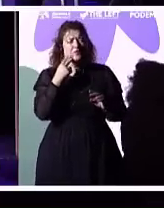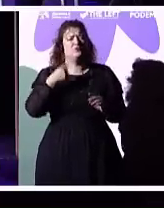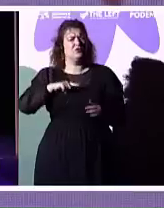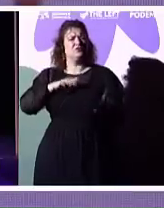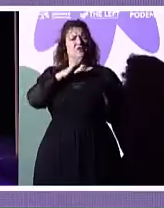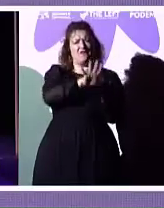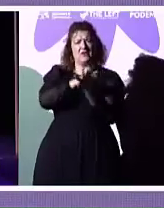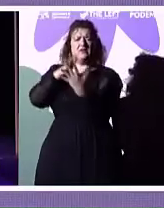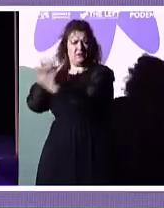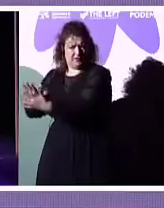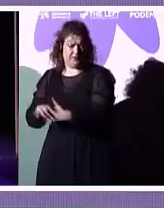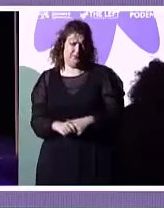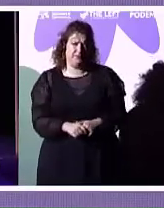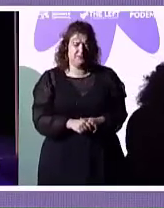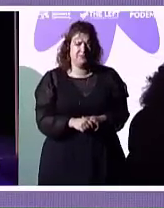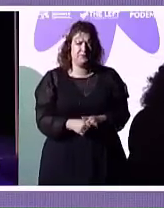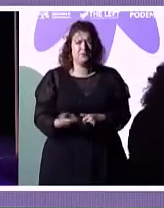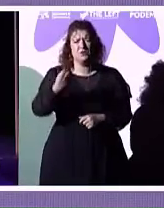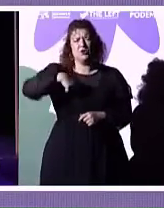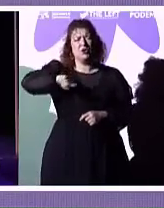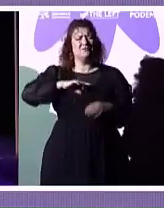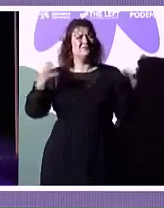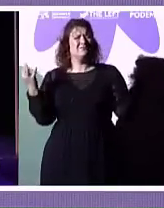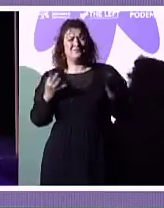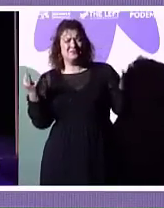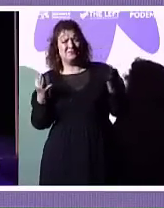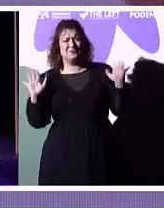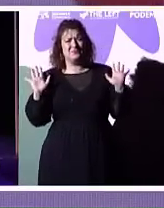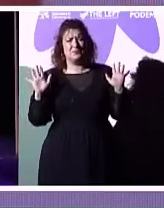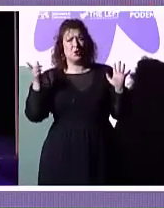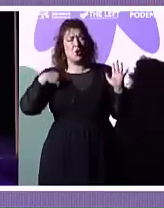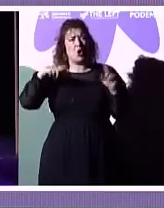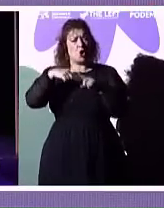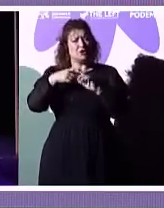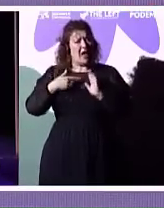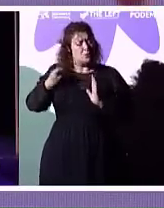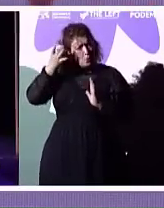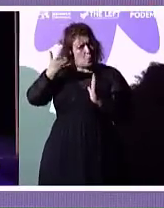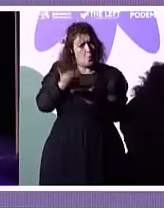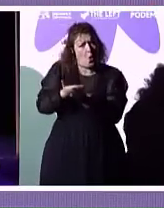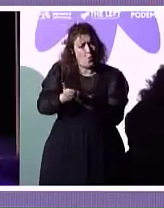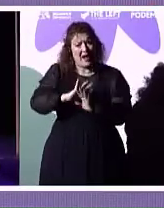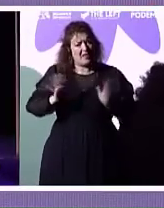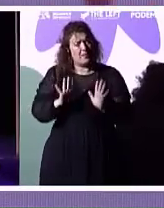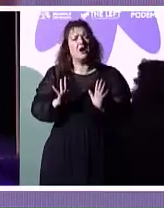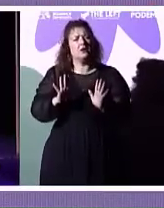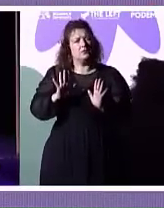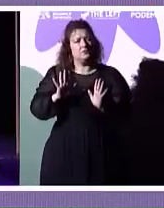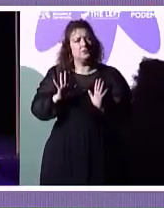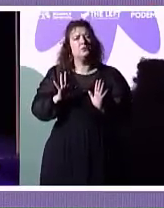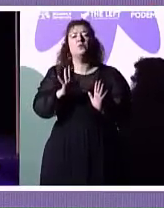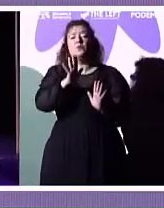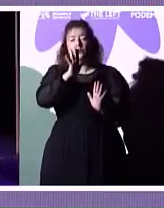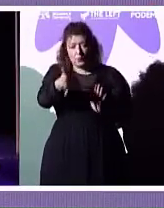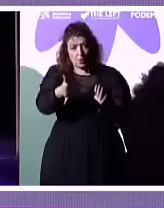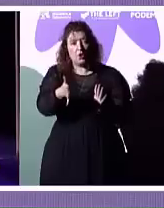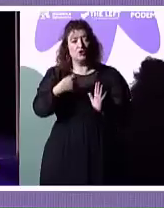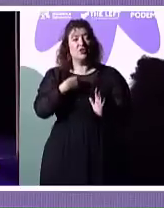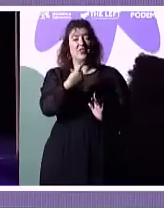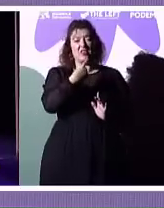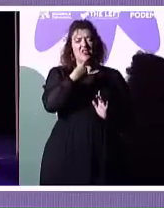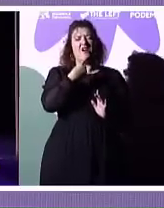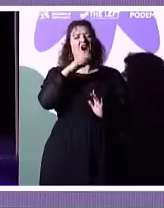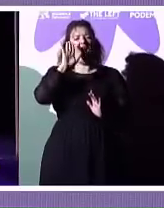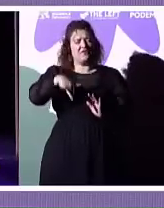nosotras nos definimos no solo por lo que proponemos sino sobre todo porque hacemos lo que decimos